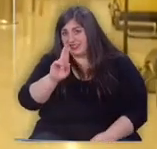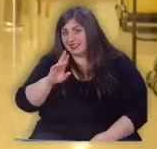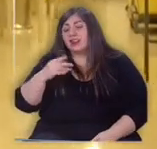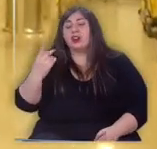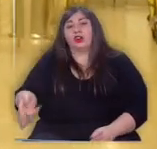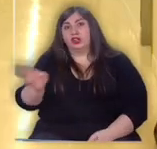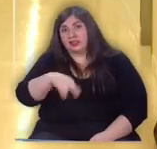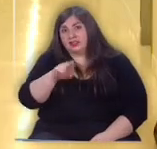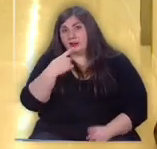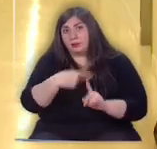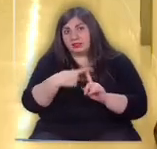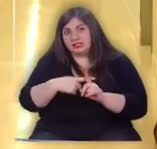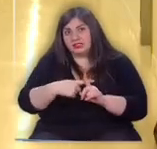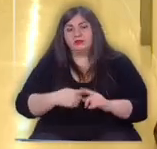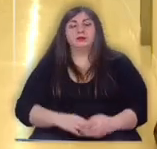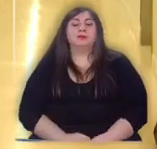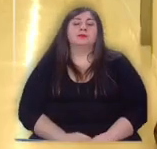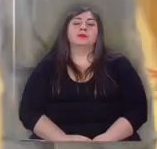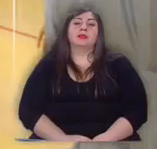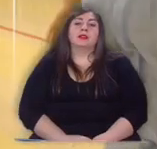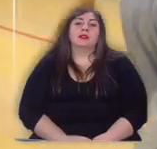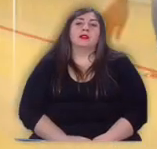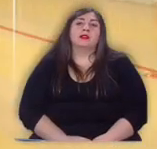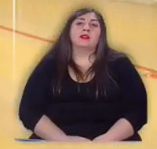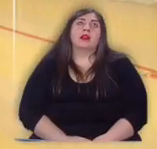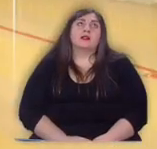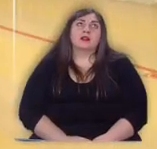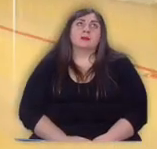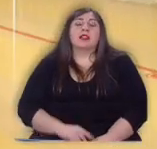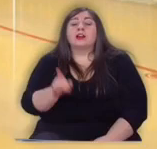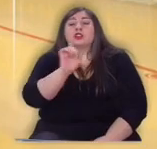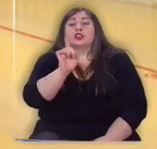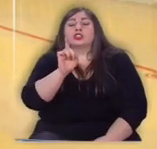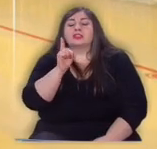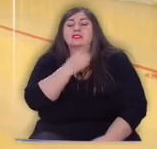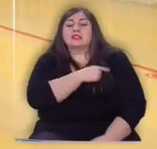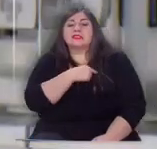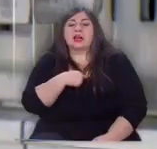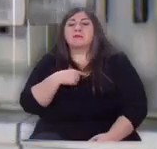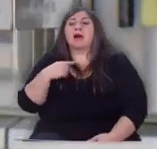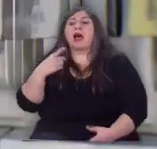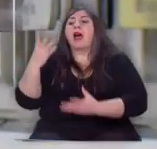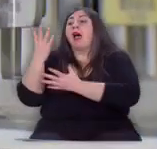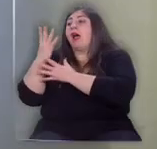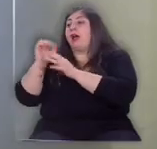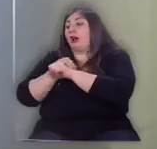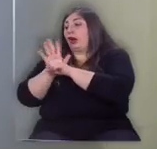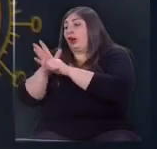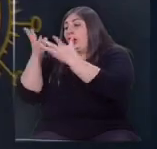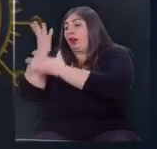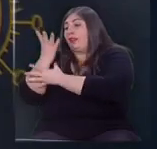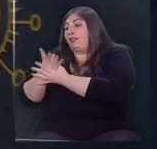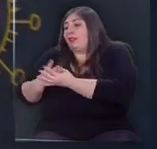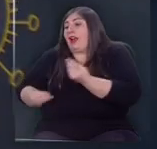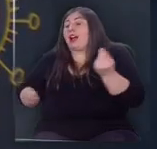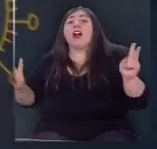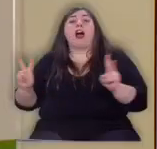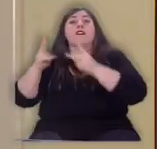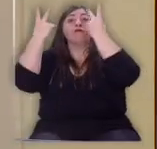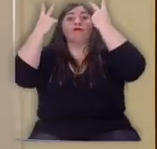salir positivo. Sí, no se llama recuperado, porque recuperado En epidemiología